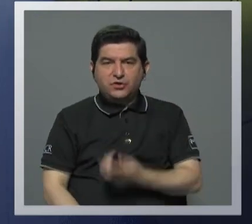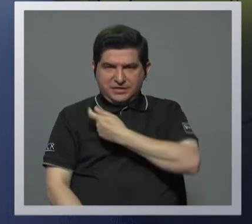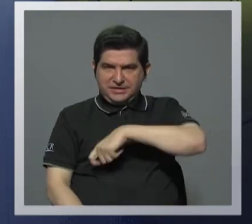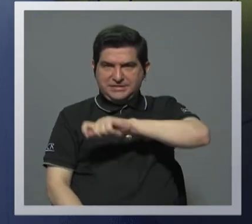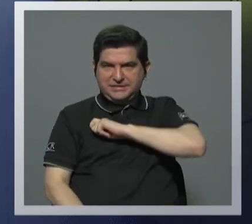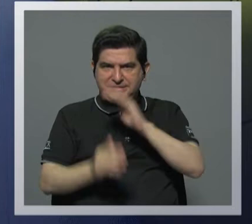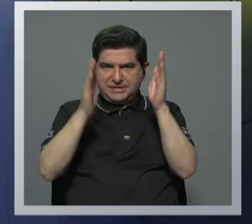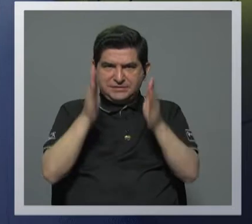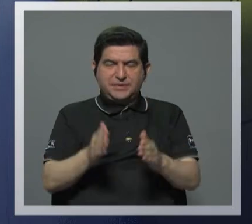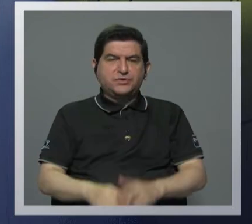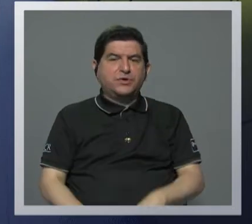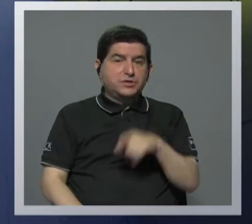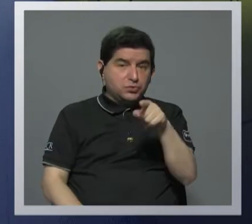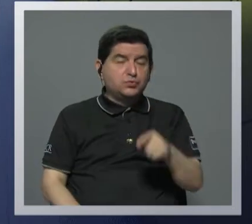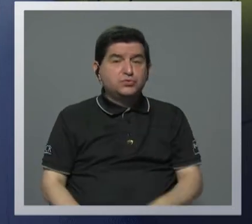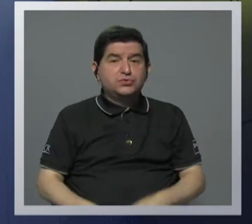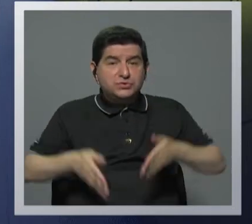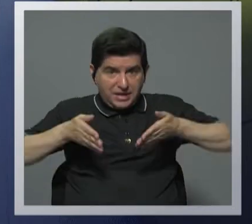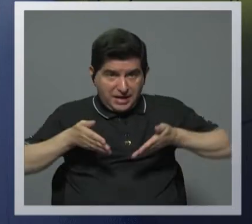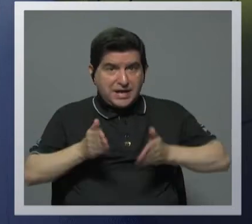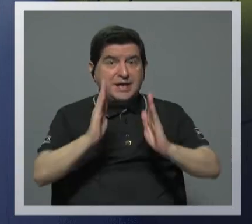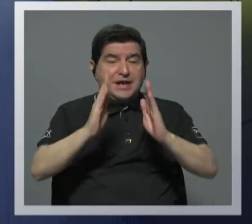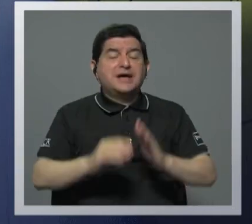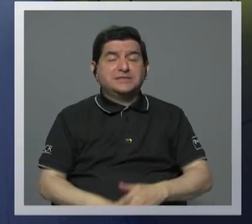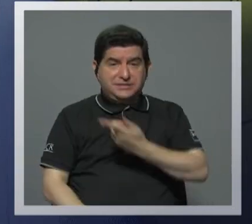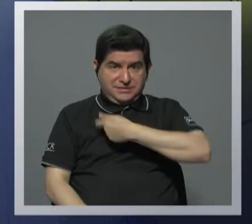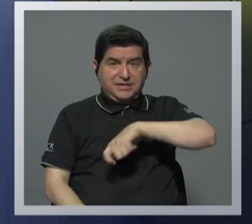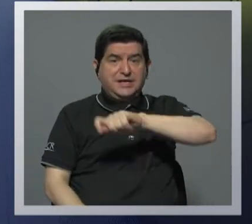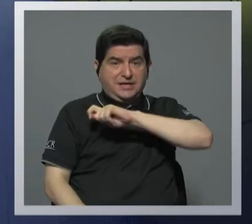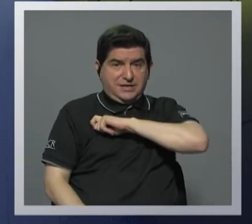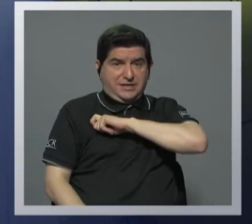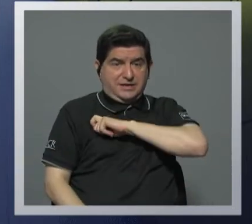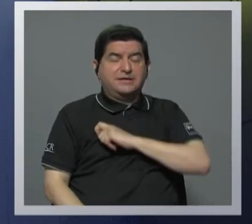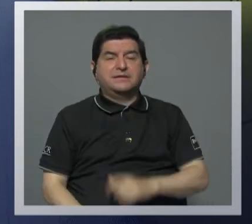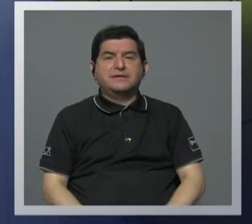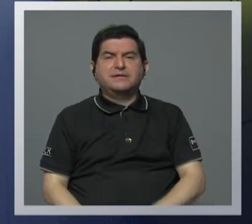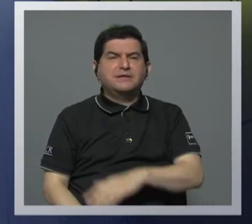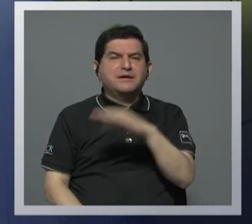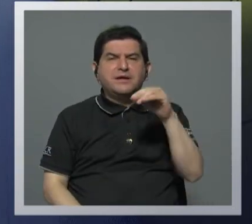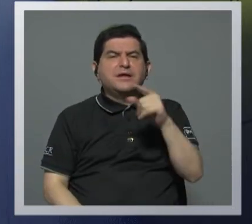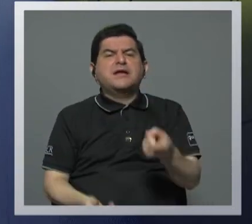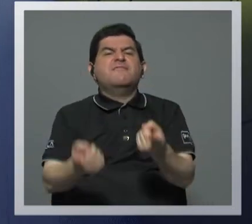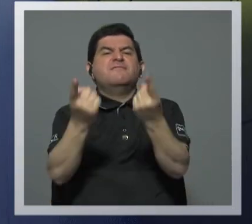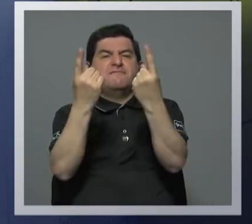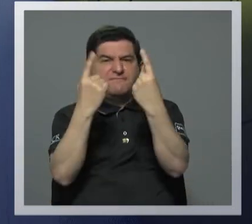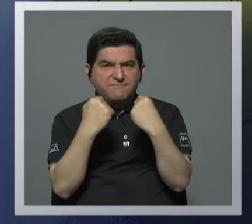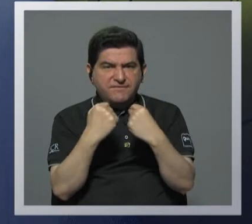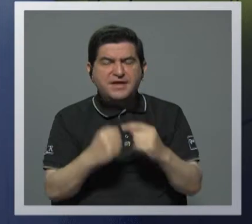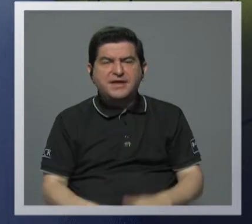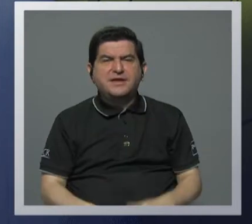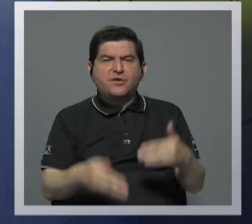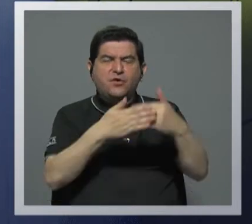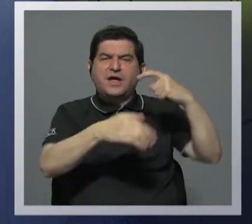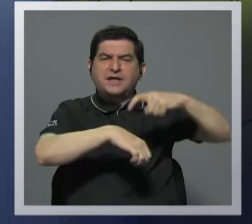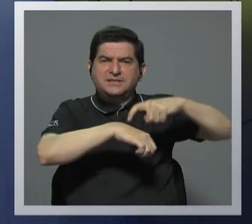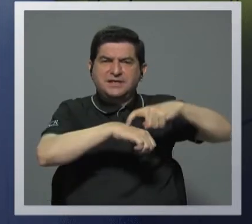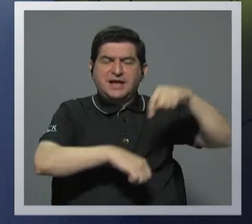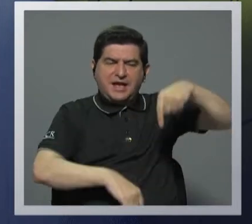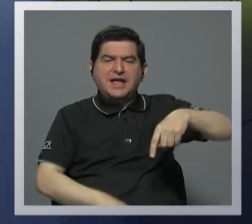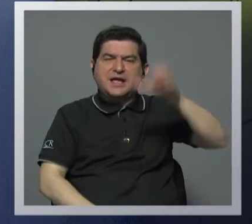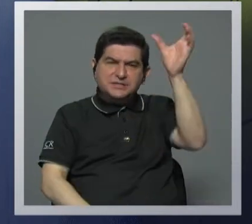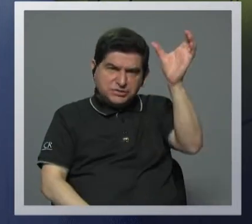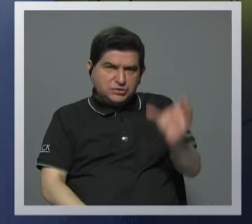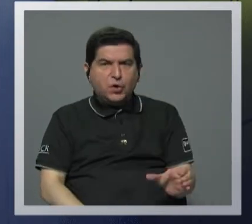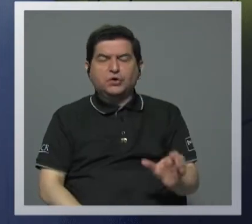españoles. Usted nació originalmente en España y usted vino recientemente a este